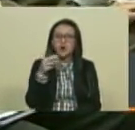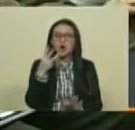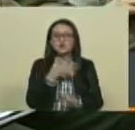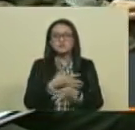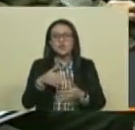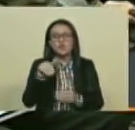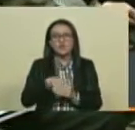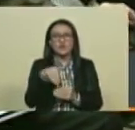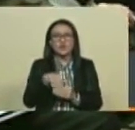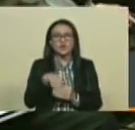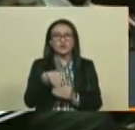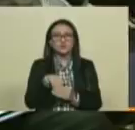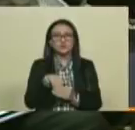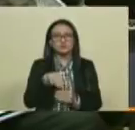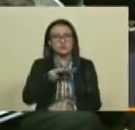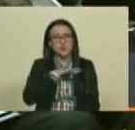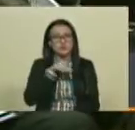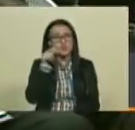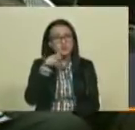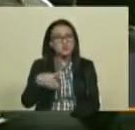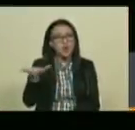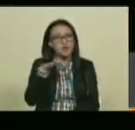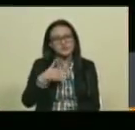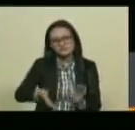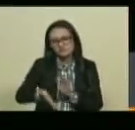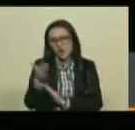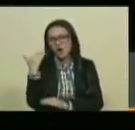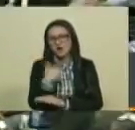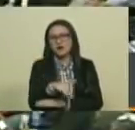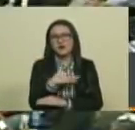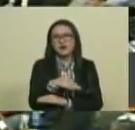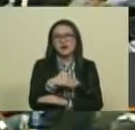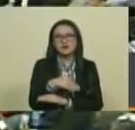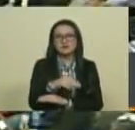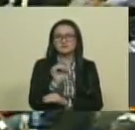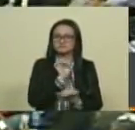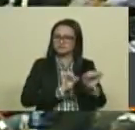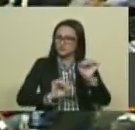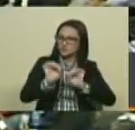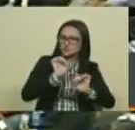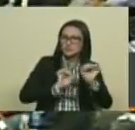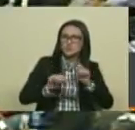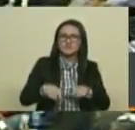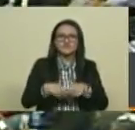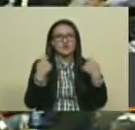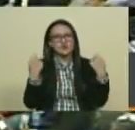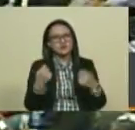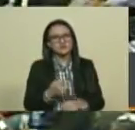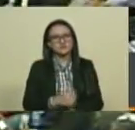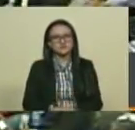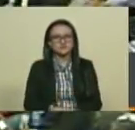votos de nuestro pueblo, que salió a la calle a enfrentar esa violencia como antecedente primario,